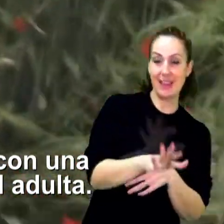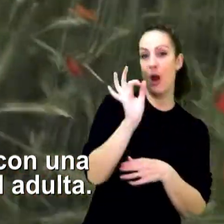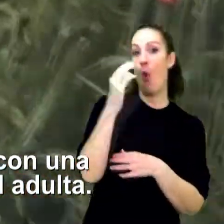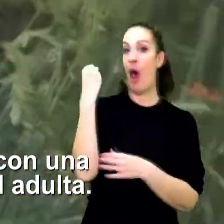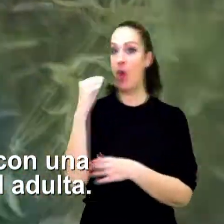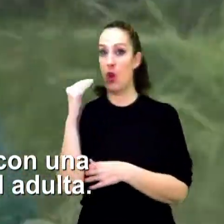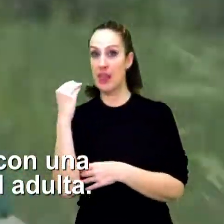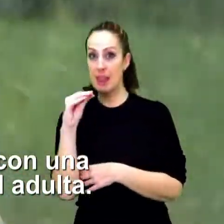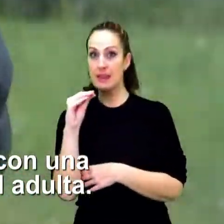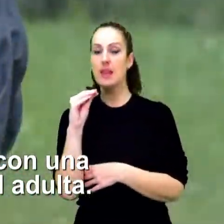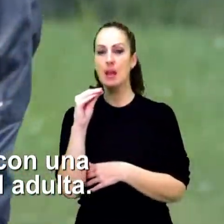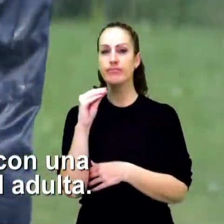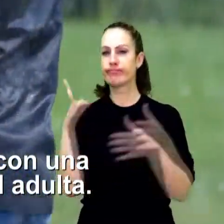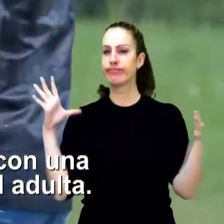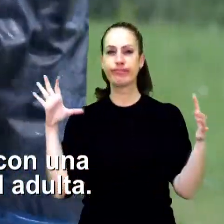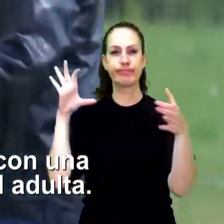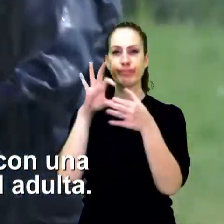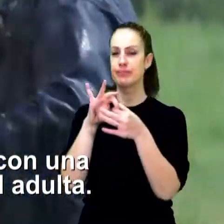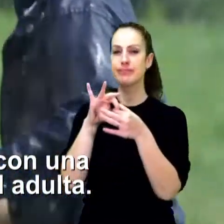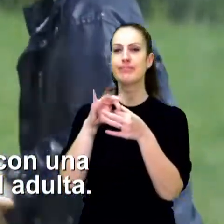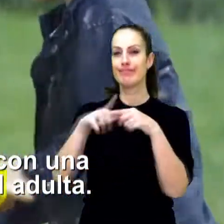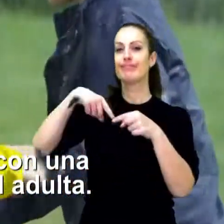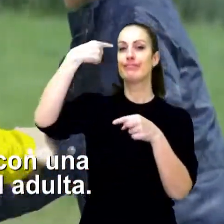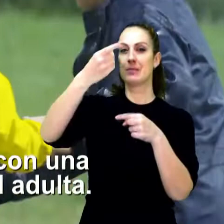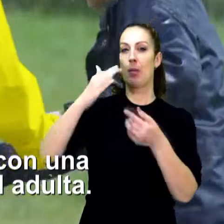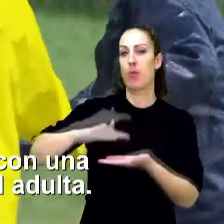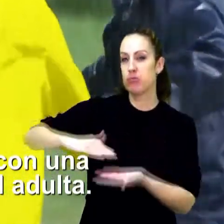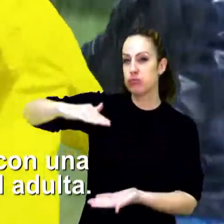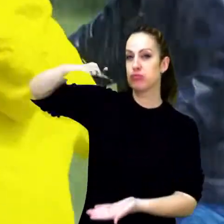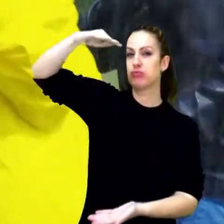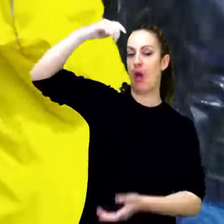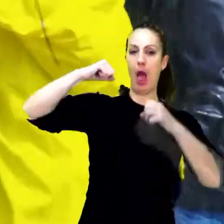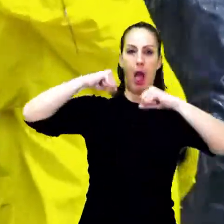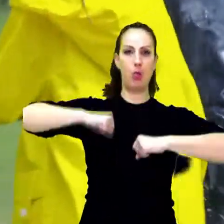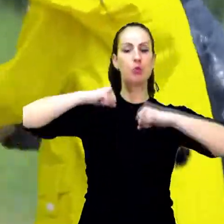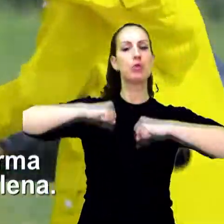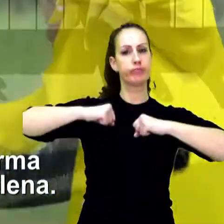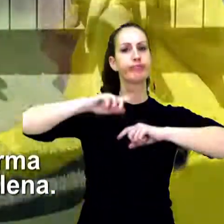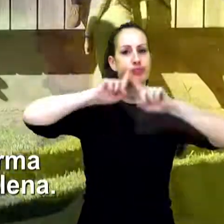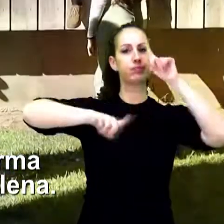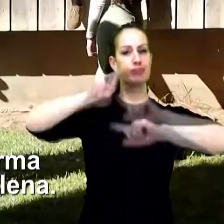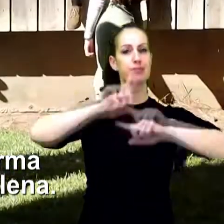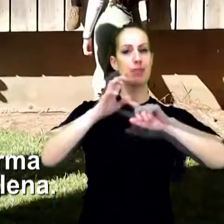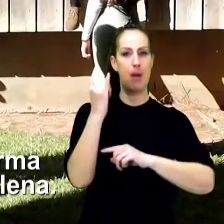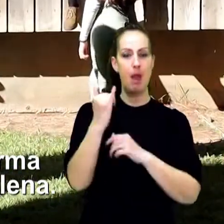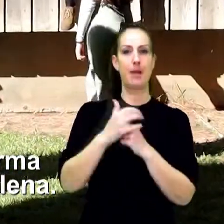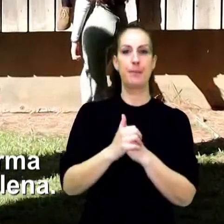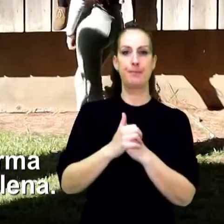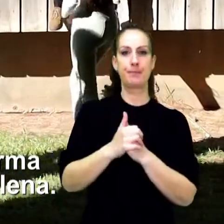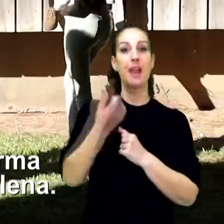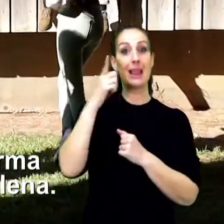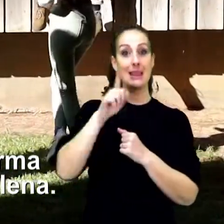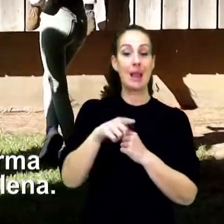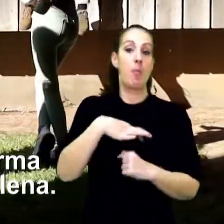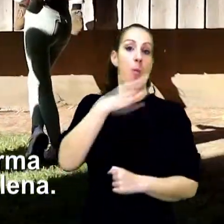la adolescencia se asocia con una amplia gama de complicaciones en la edad adulta. Pueden interferir,